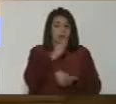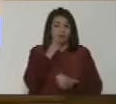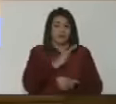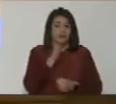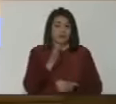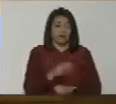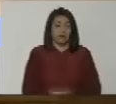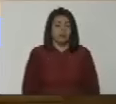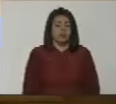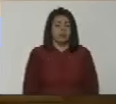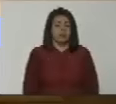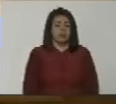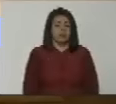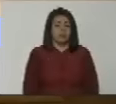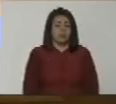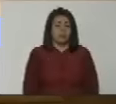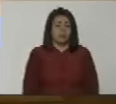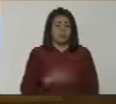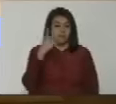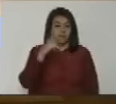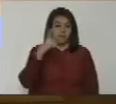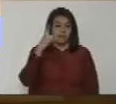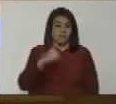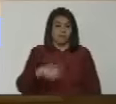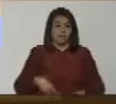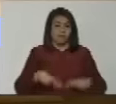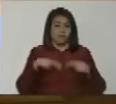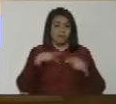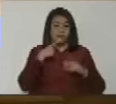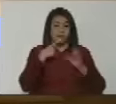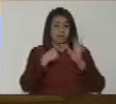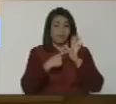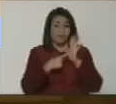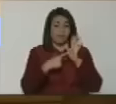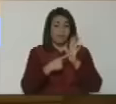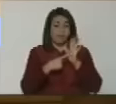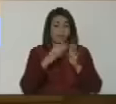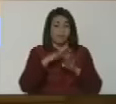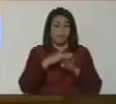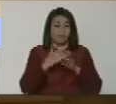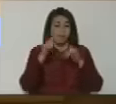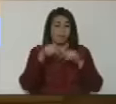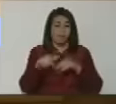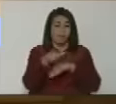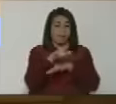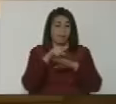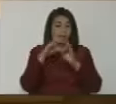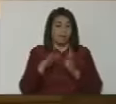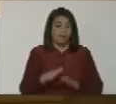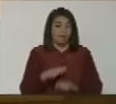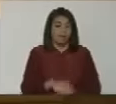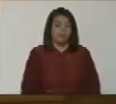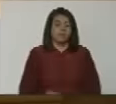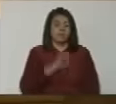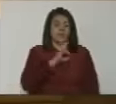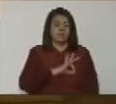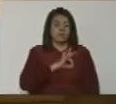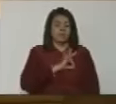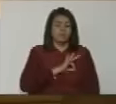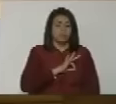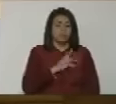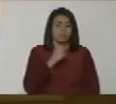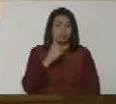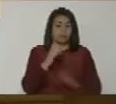garantizar que sus derechos humanos se cumplan por parte del Estado, la sociedad y